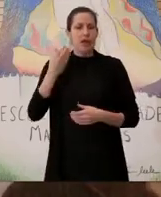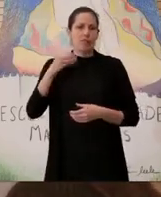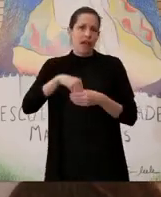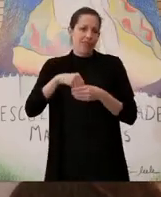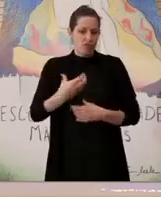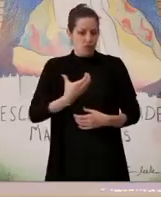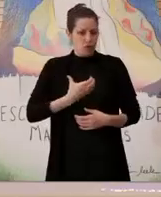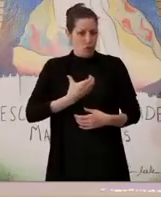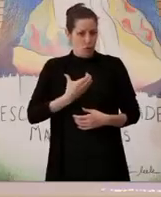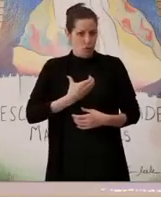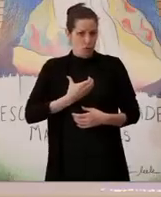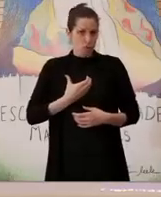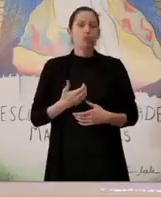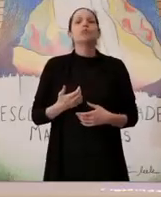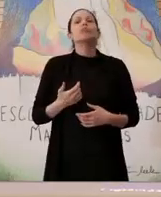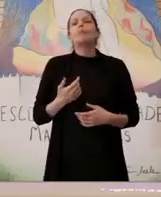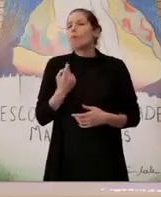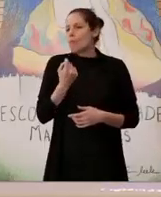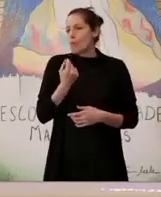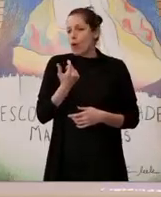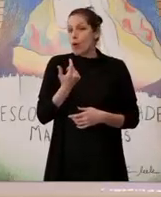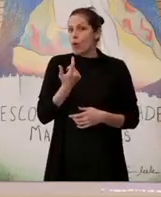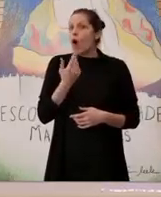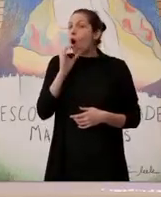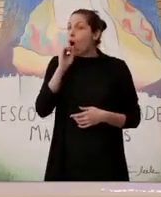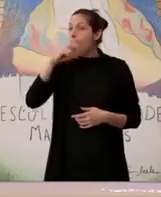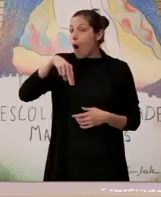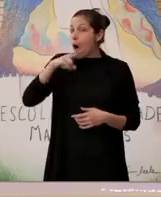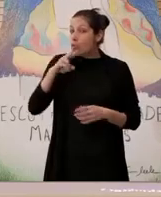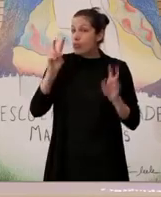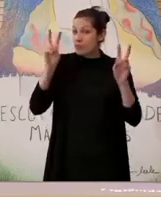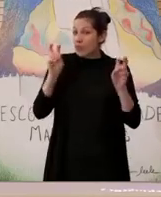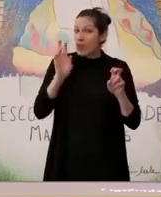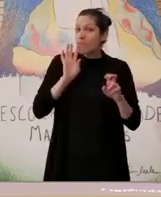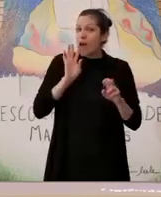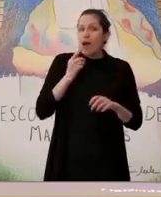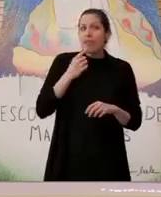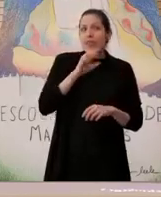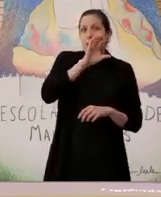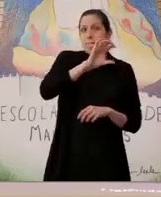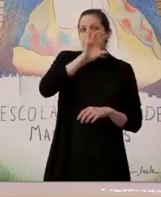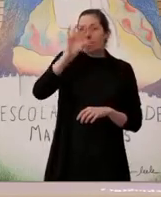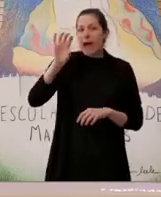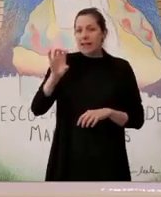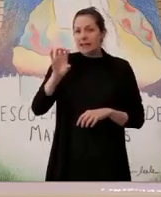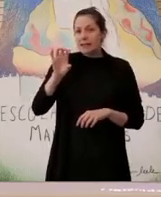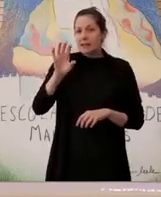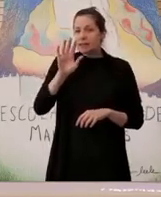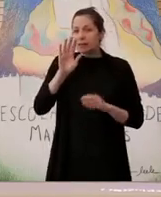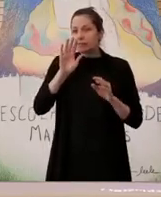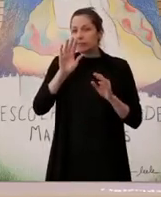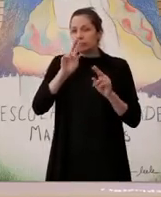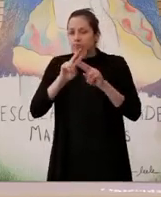más reciente daonu recogen que analizando centros 36 países asmuyeres